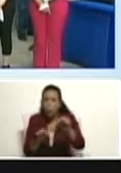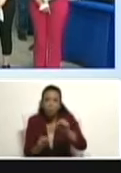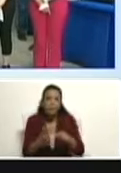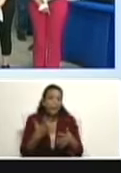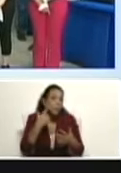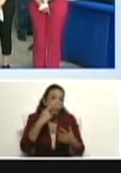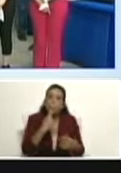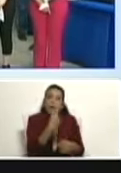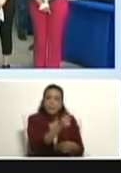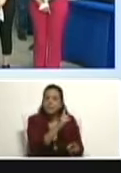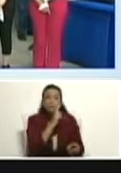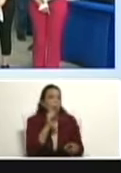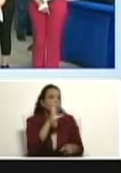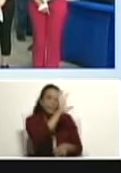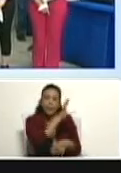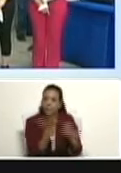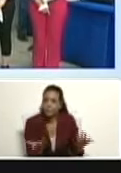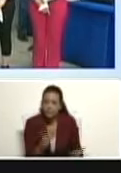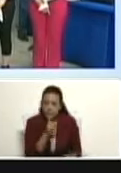país.